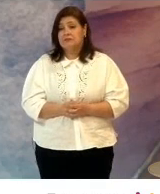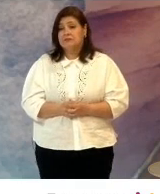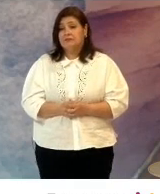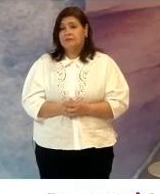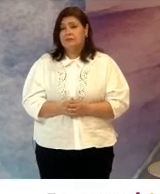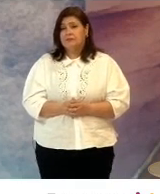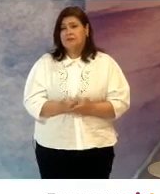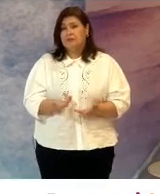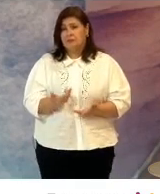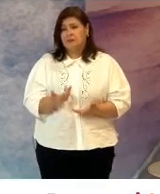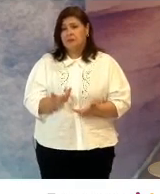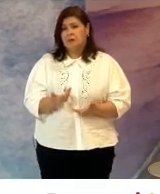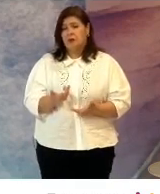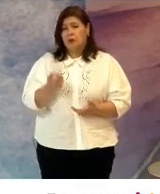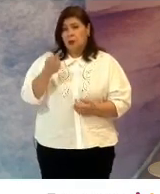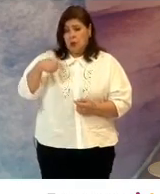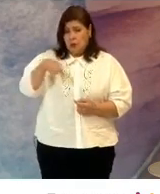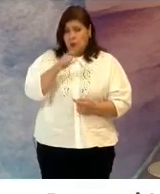¿saben?